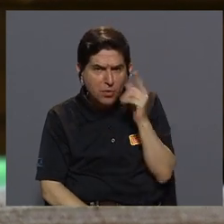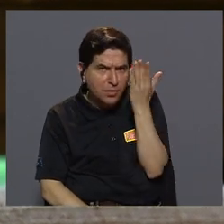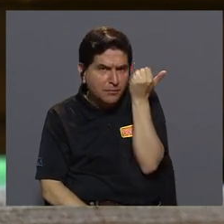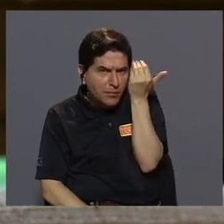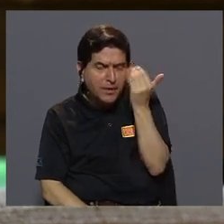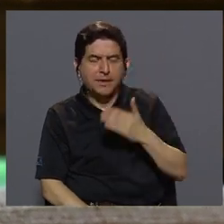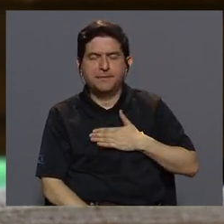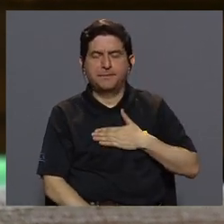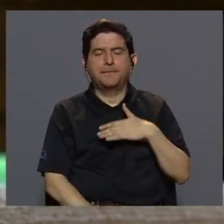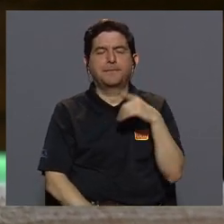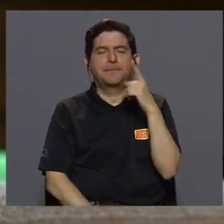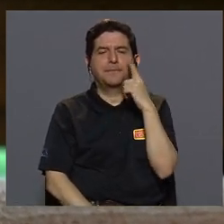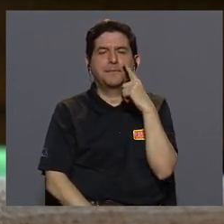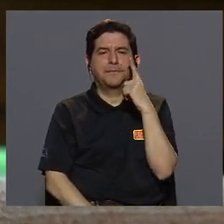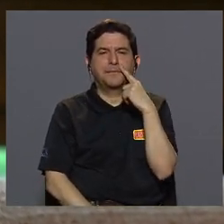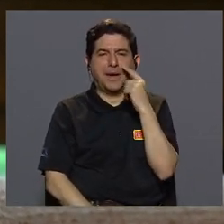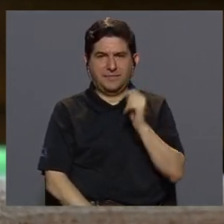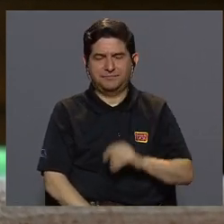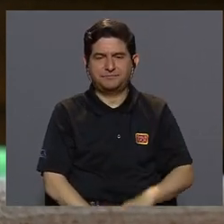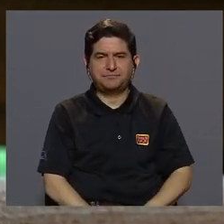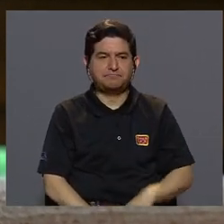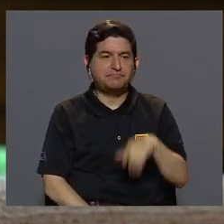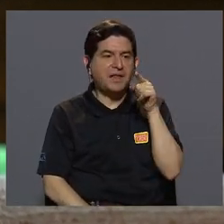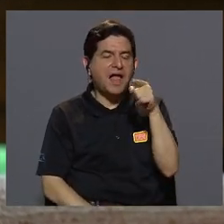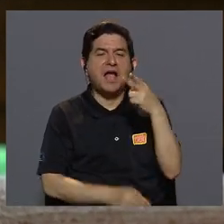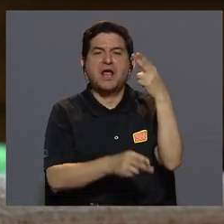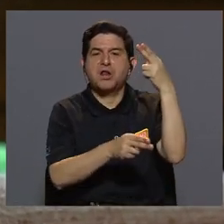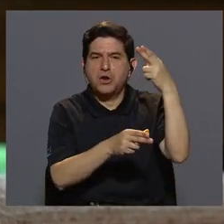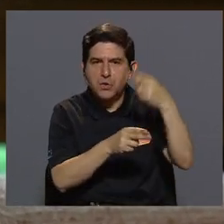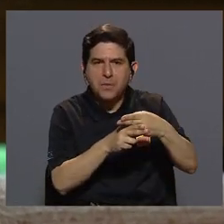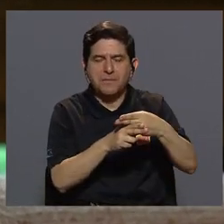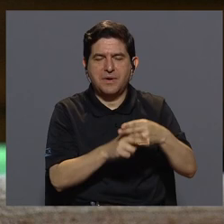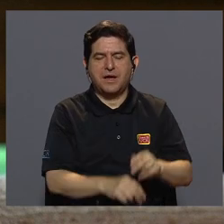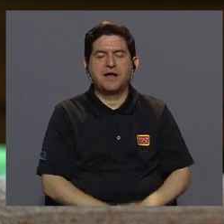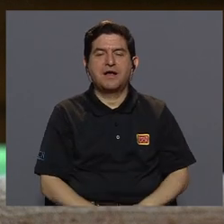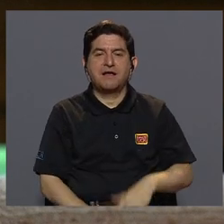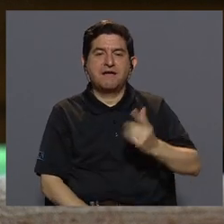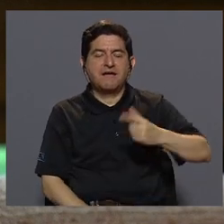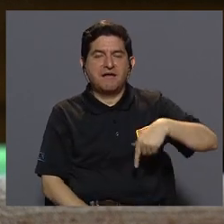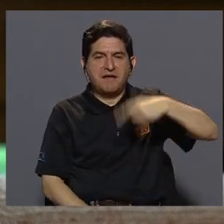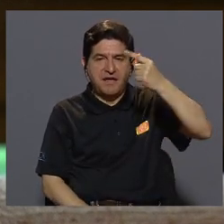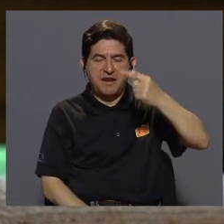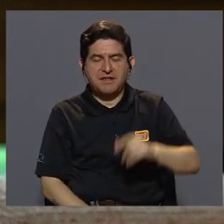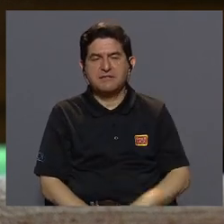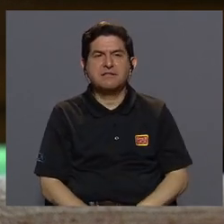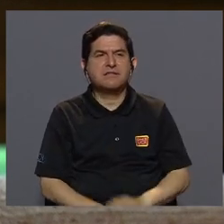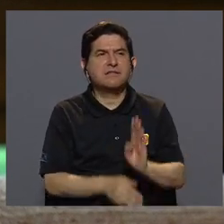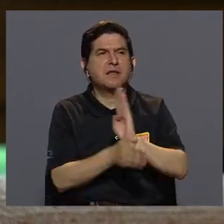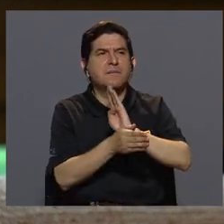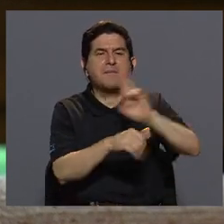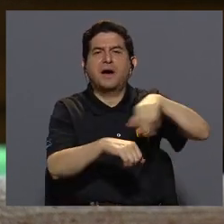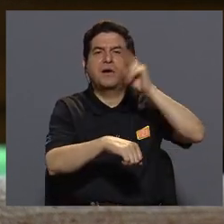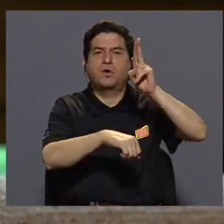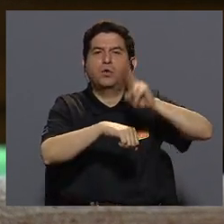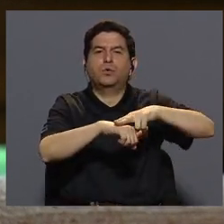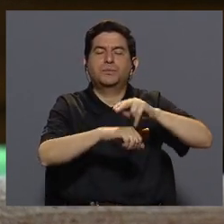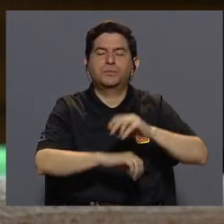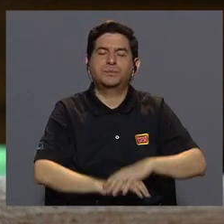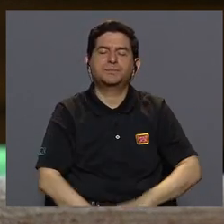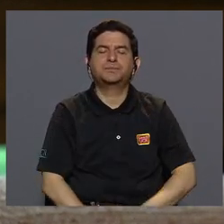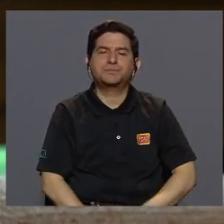porque mi papá lo nombraron gerente del Banco